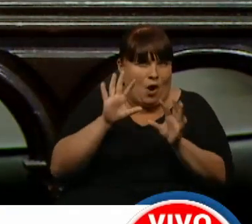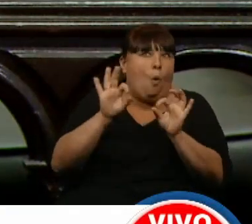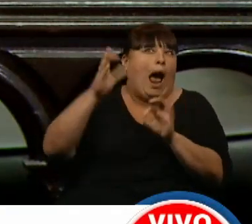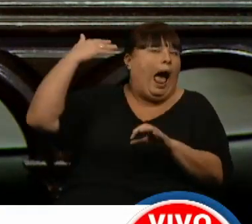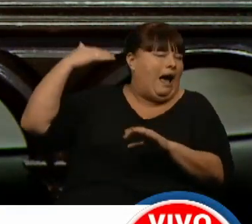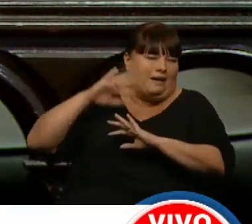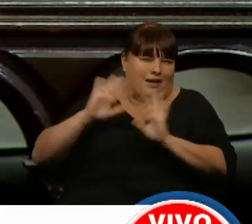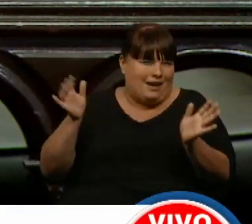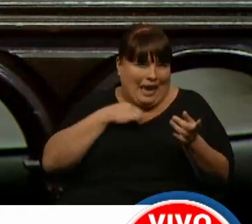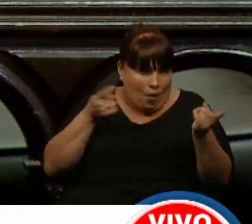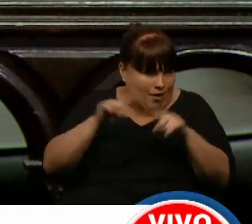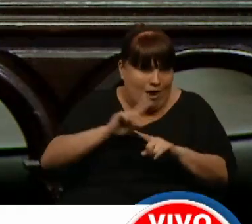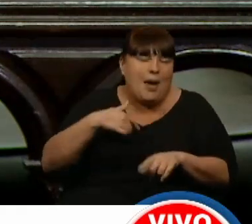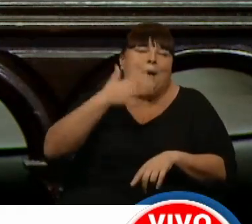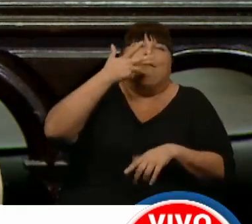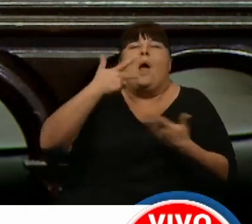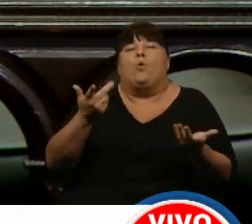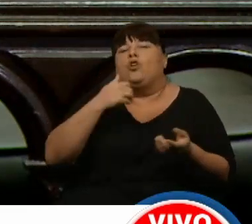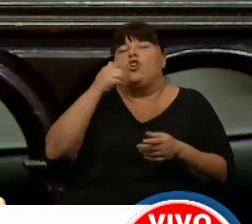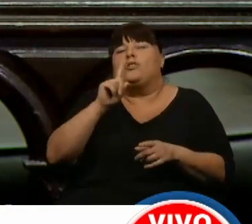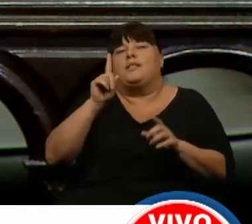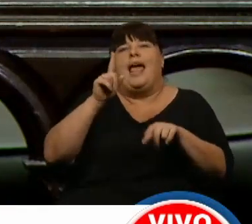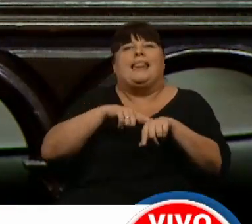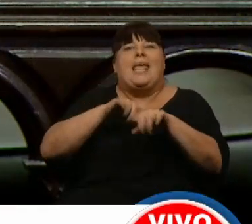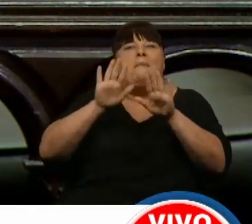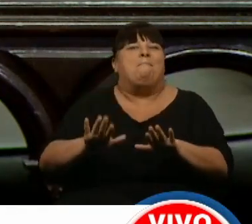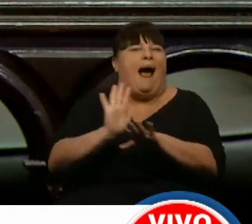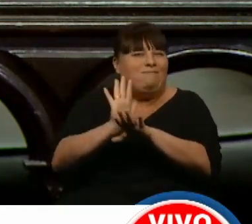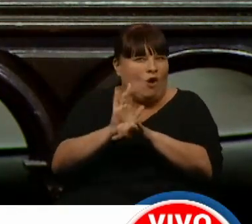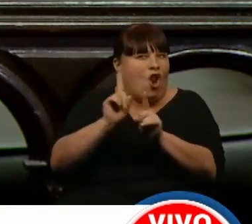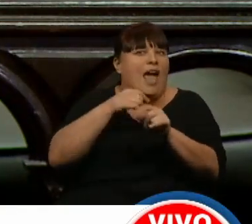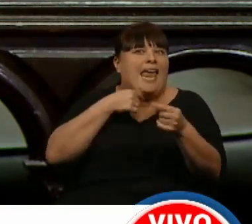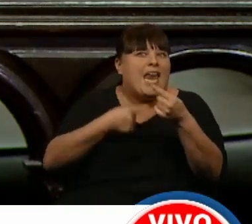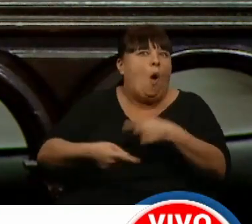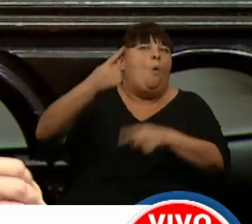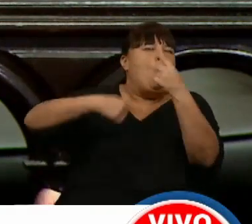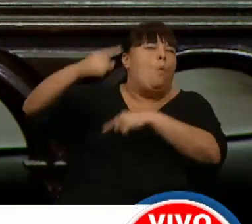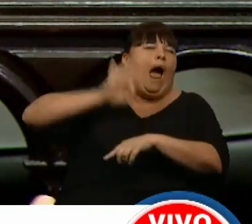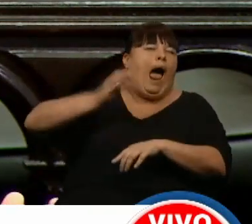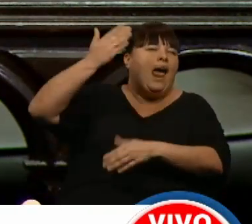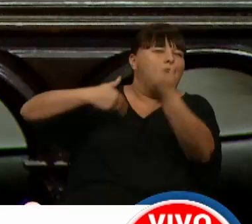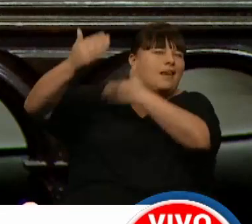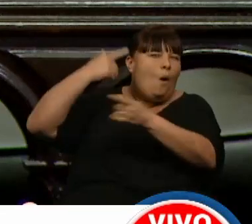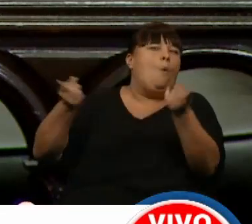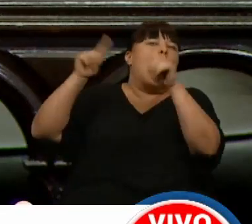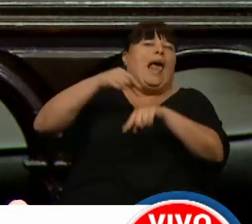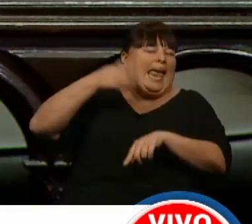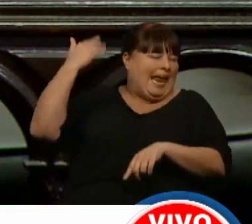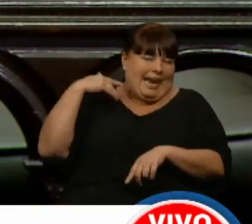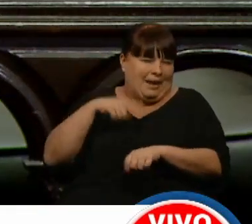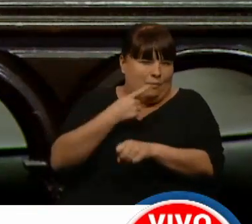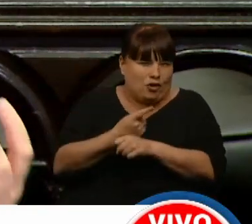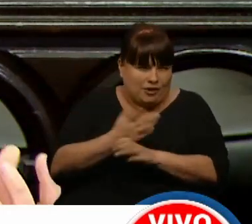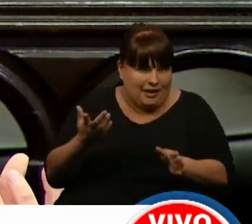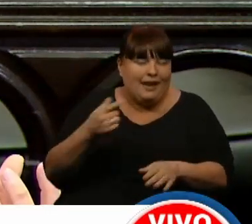hacerlo. Quisiéramos de pronto no solo detener el reloj del tiempo, sino volver décadas y décadas para atrás.